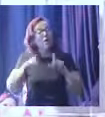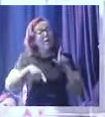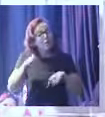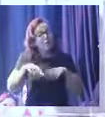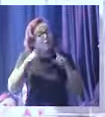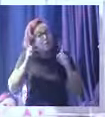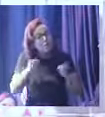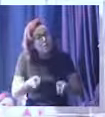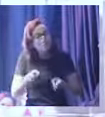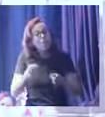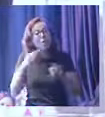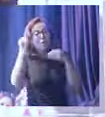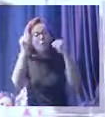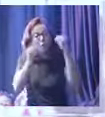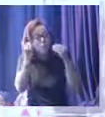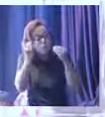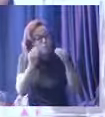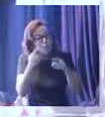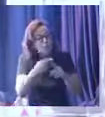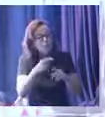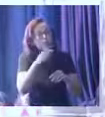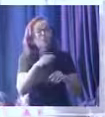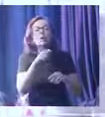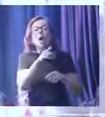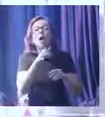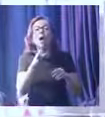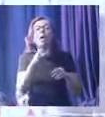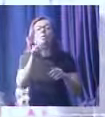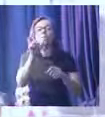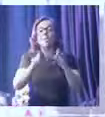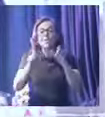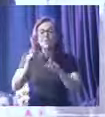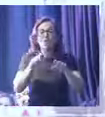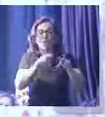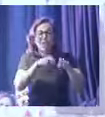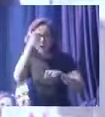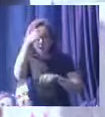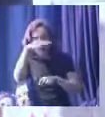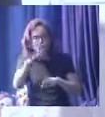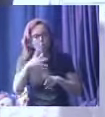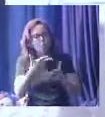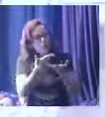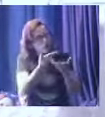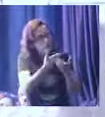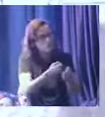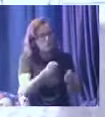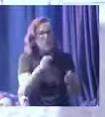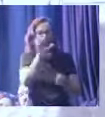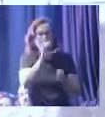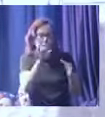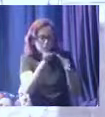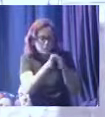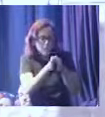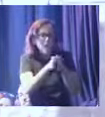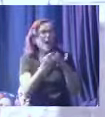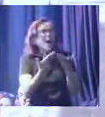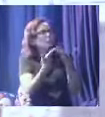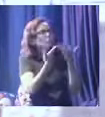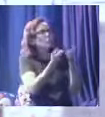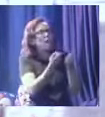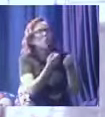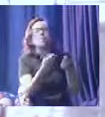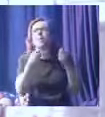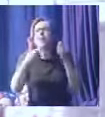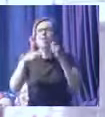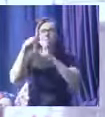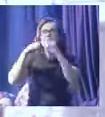también atender a los pequeños productores, buscar ayudarles para exportar frutas, ayudarles para exportar